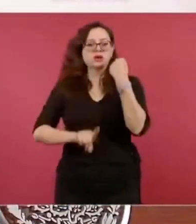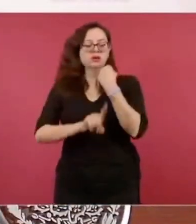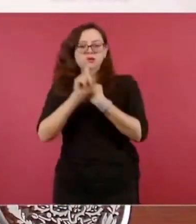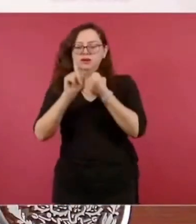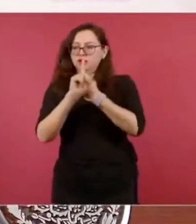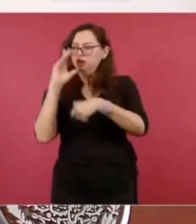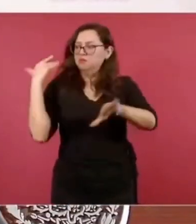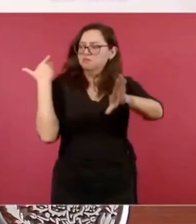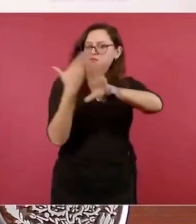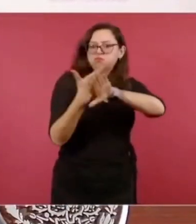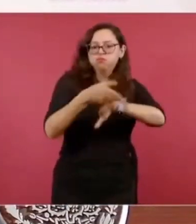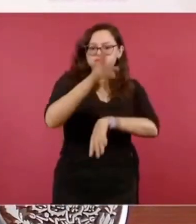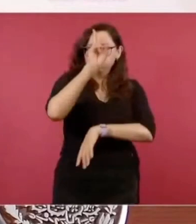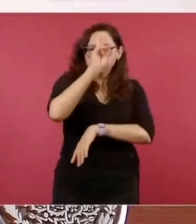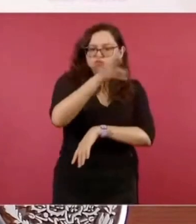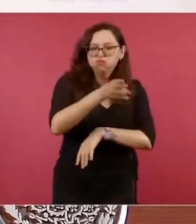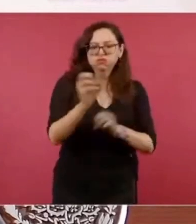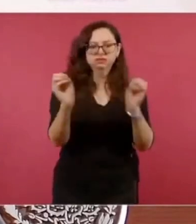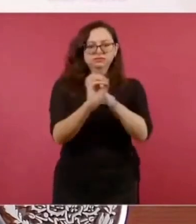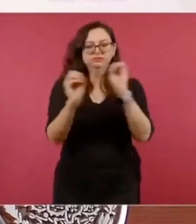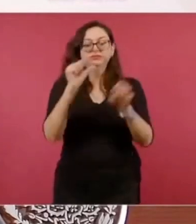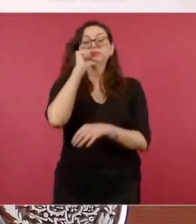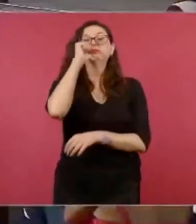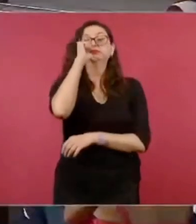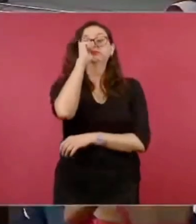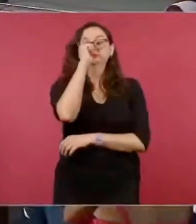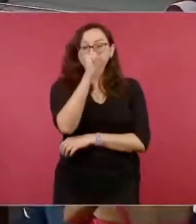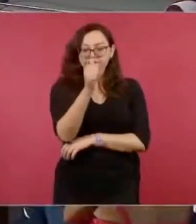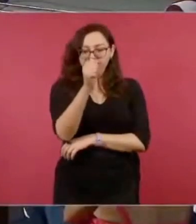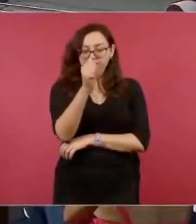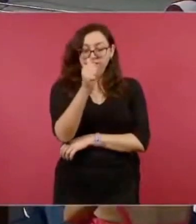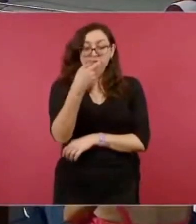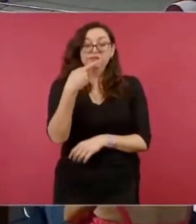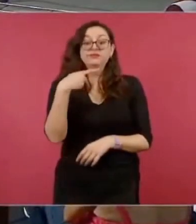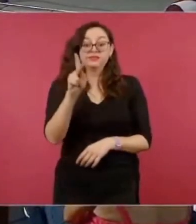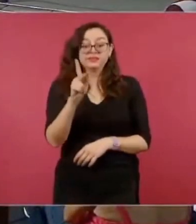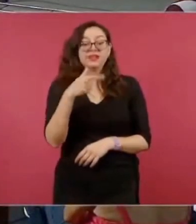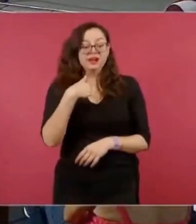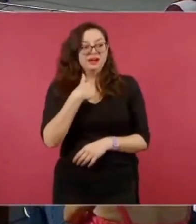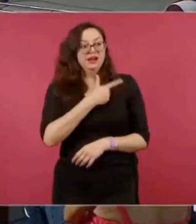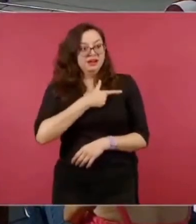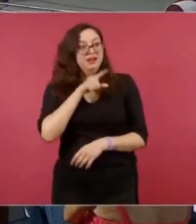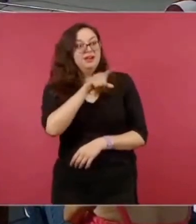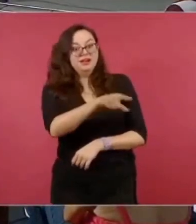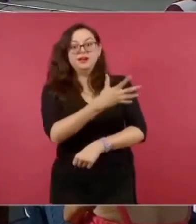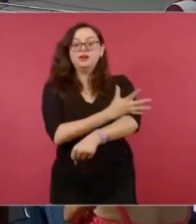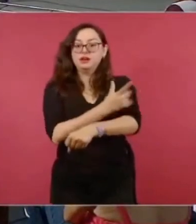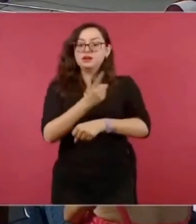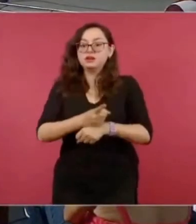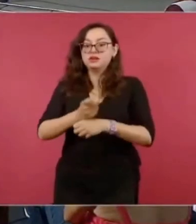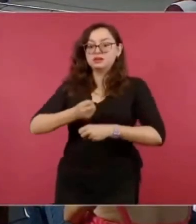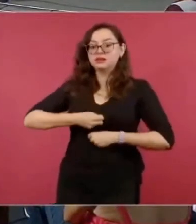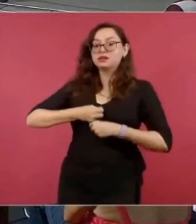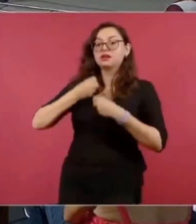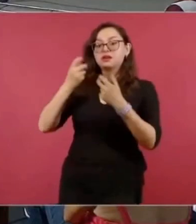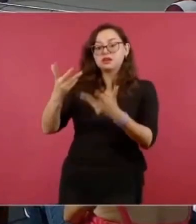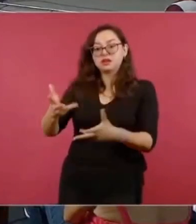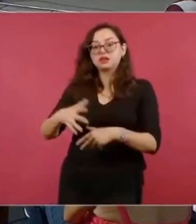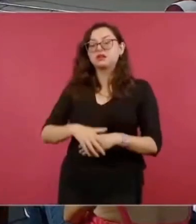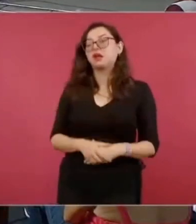ningún problema. Pero a mí me gusta, pues, esa sinceridad.